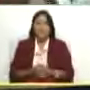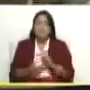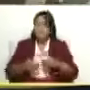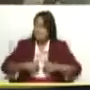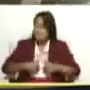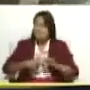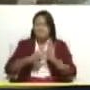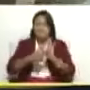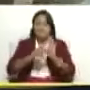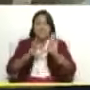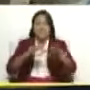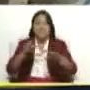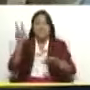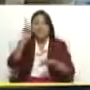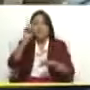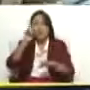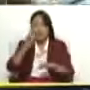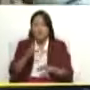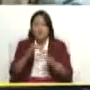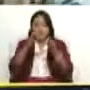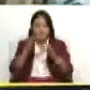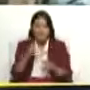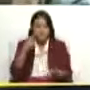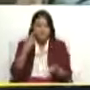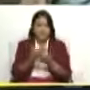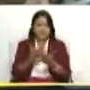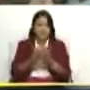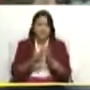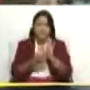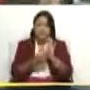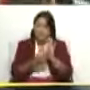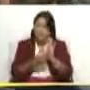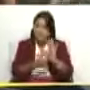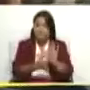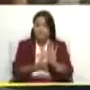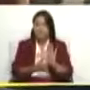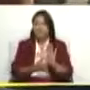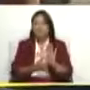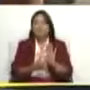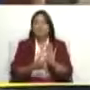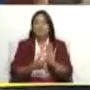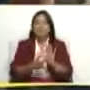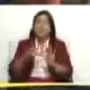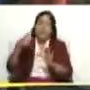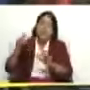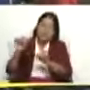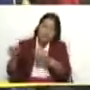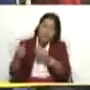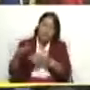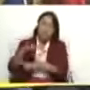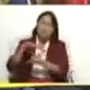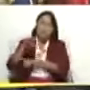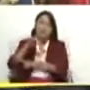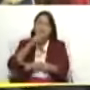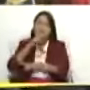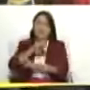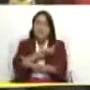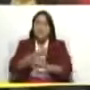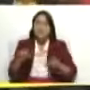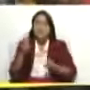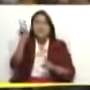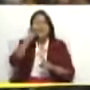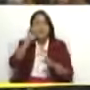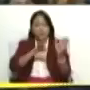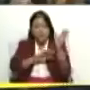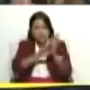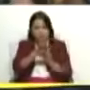un país que demostraron que a pesar de las vicisitudes a pesar del bloqueo económico de otras circunstancias Venezuela es